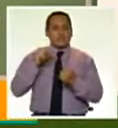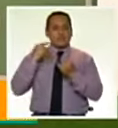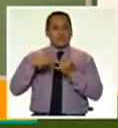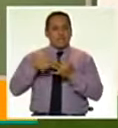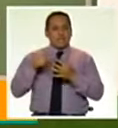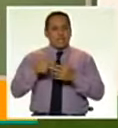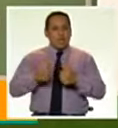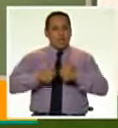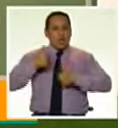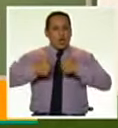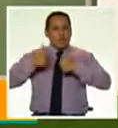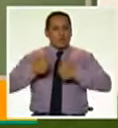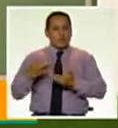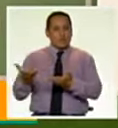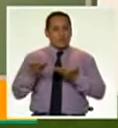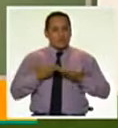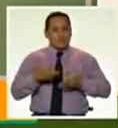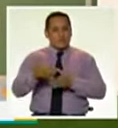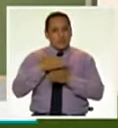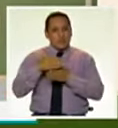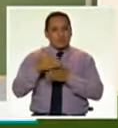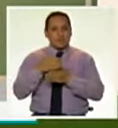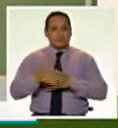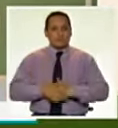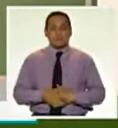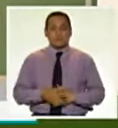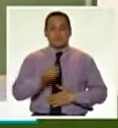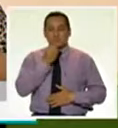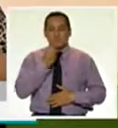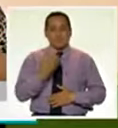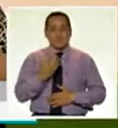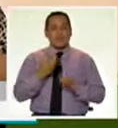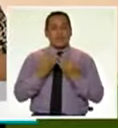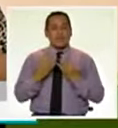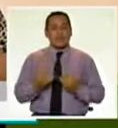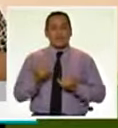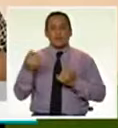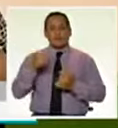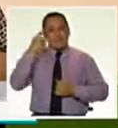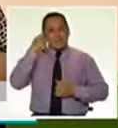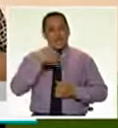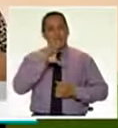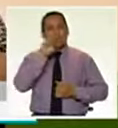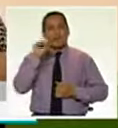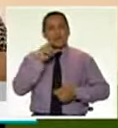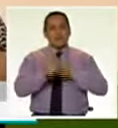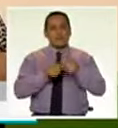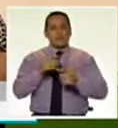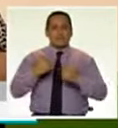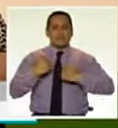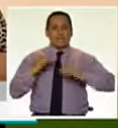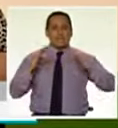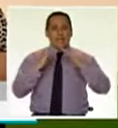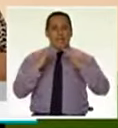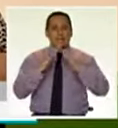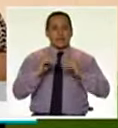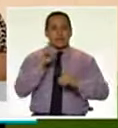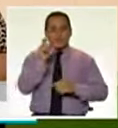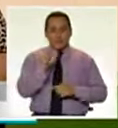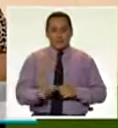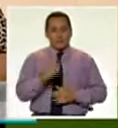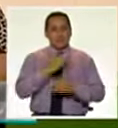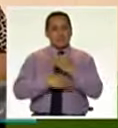competencias que nos invitan y participamos. Qué bien, ¿qué le podría decir a todas las personas que tienen de repente en casa, a una